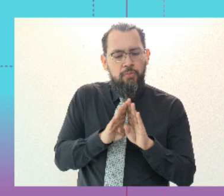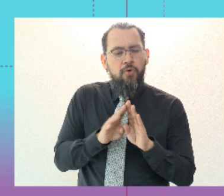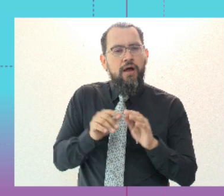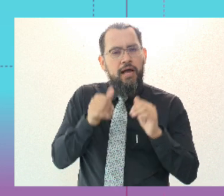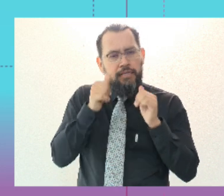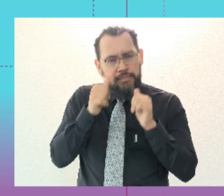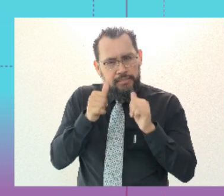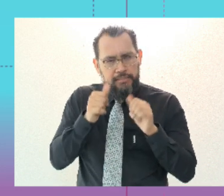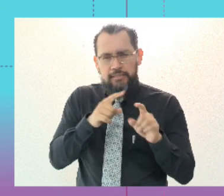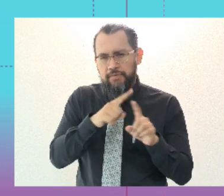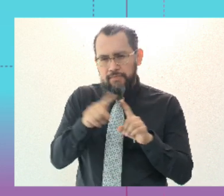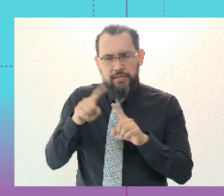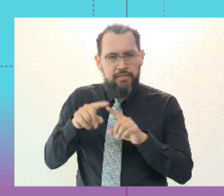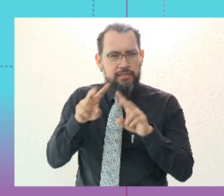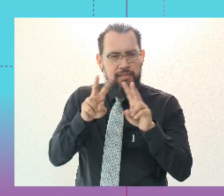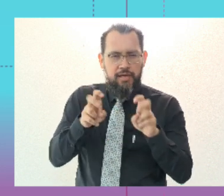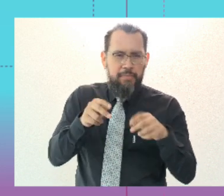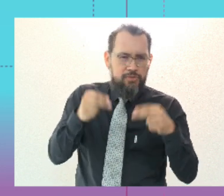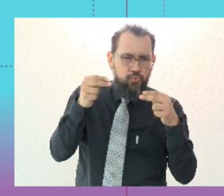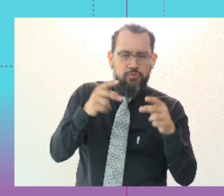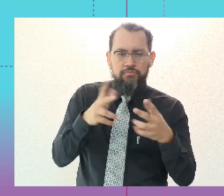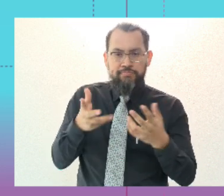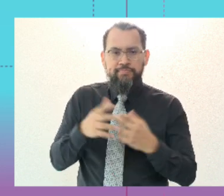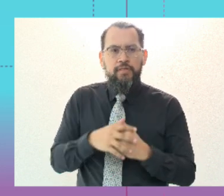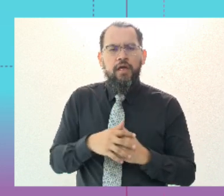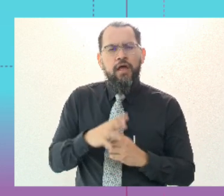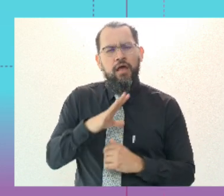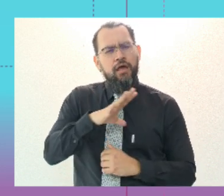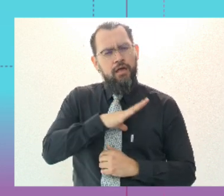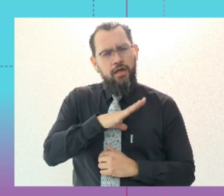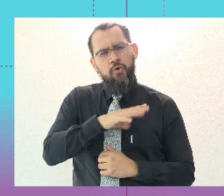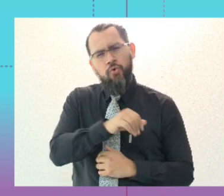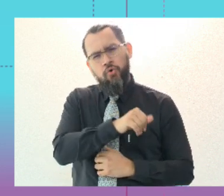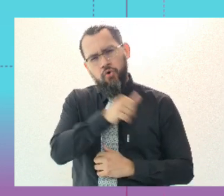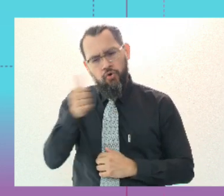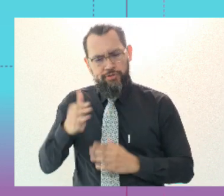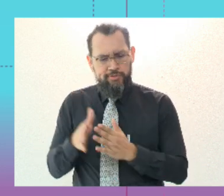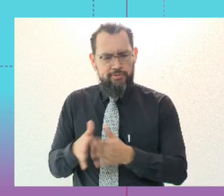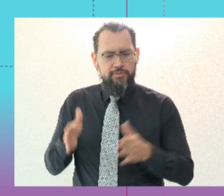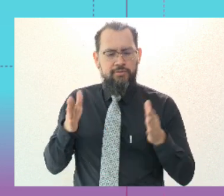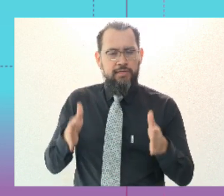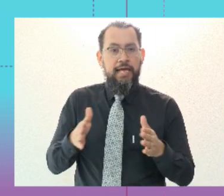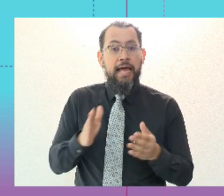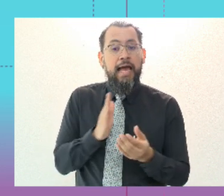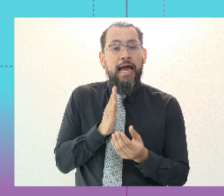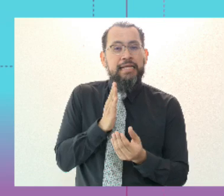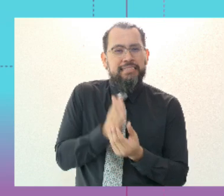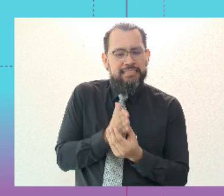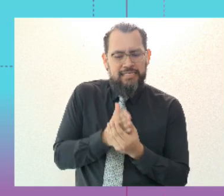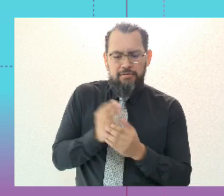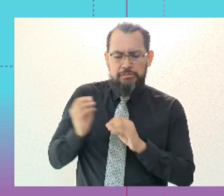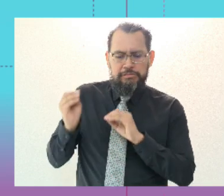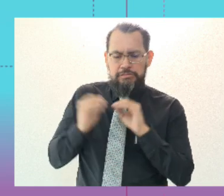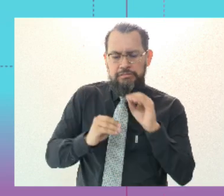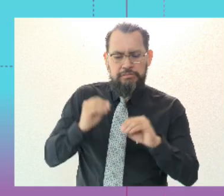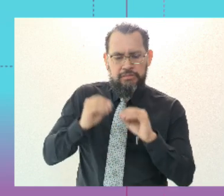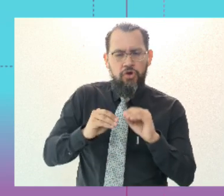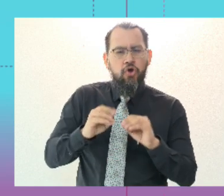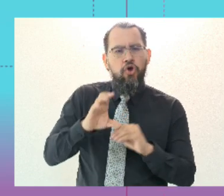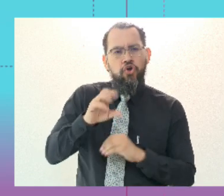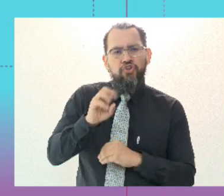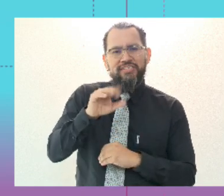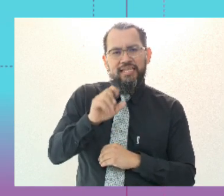atendiendo los asuntos. Ahora, tenemos otra etapa que es precisamente la del archivo de concentración. El archivo